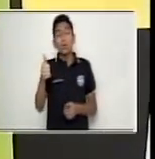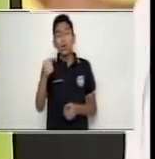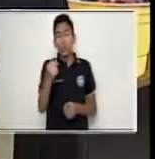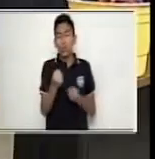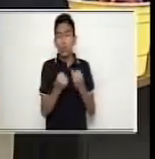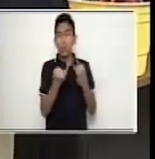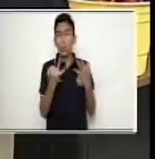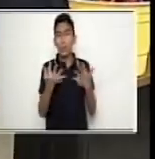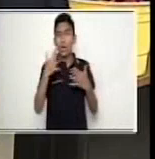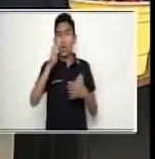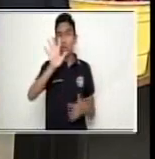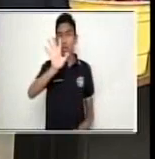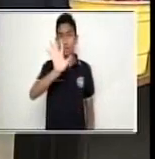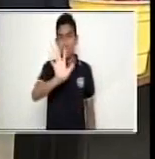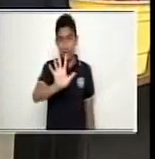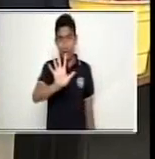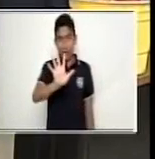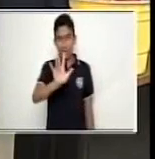5.